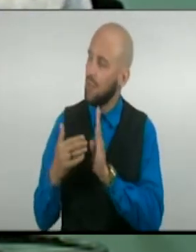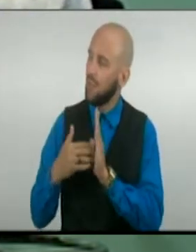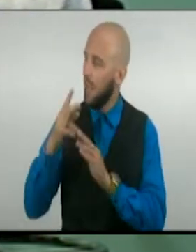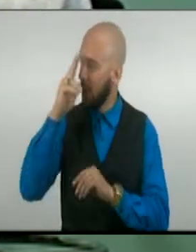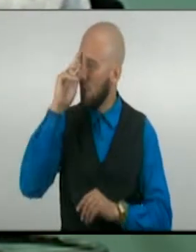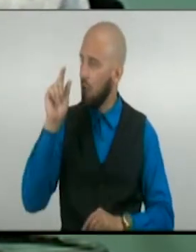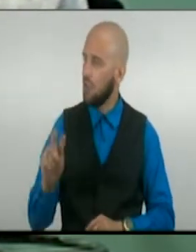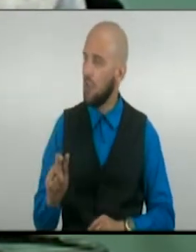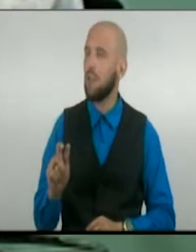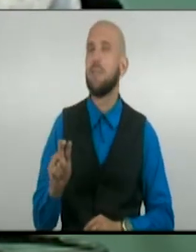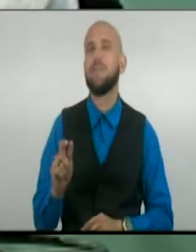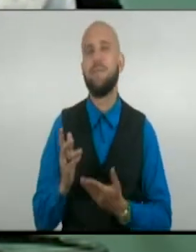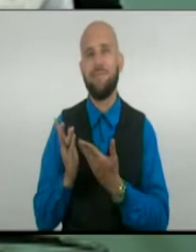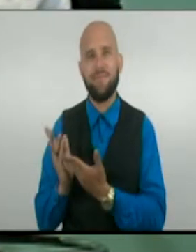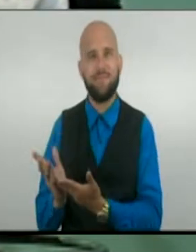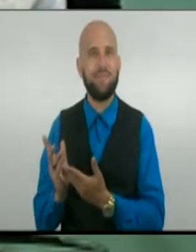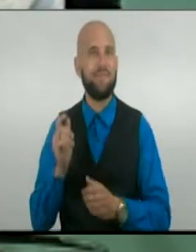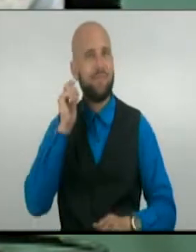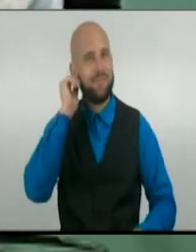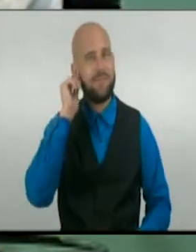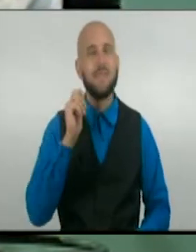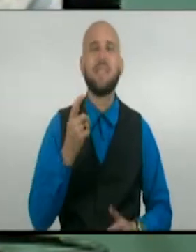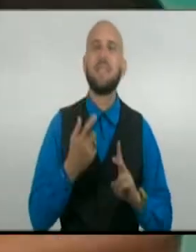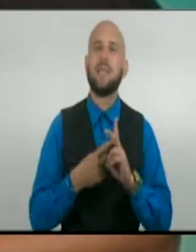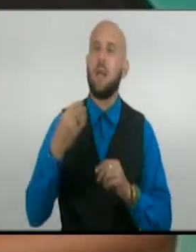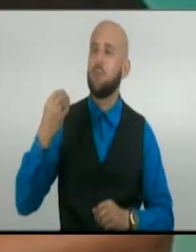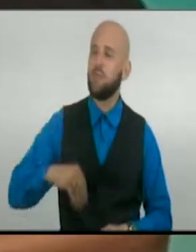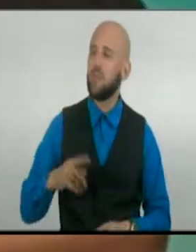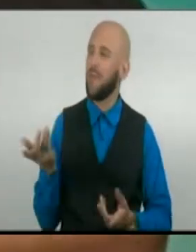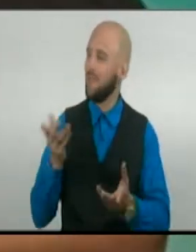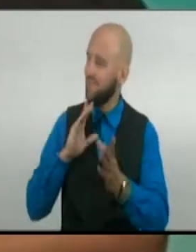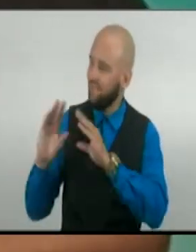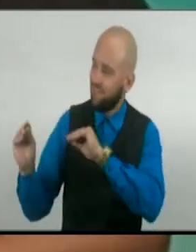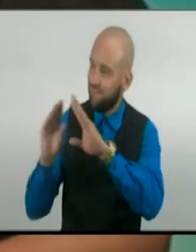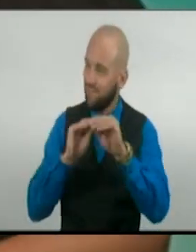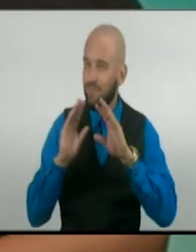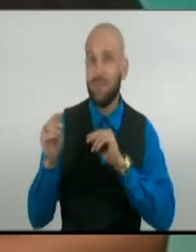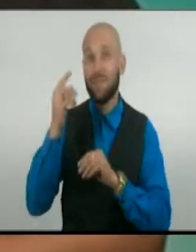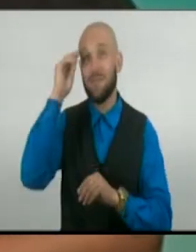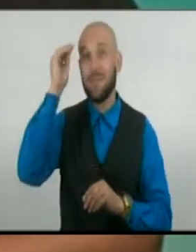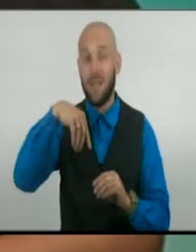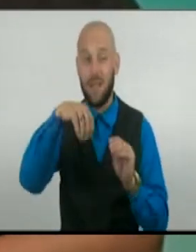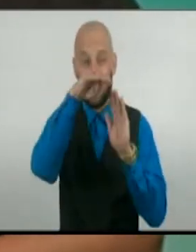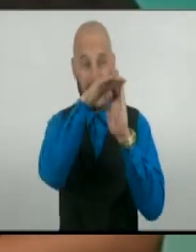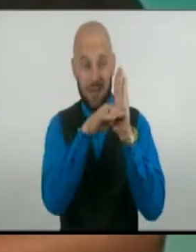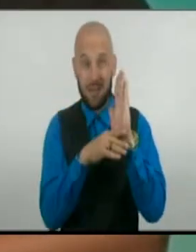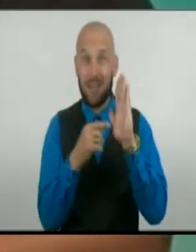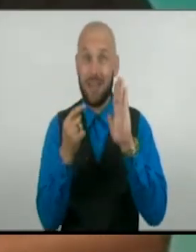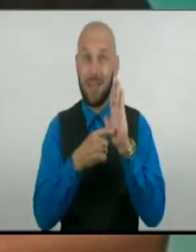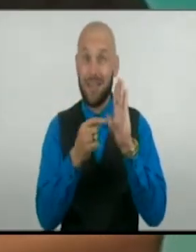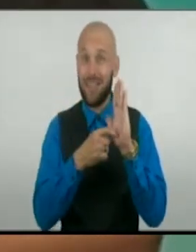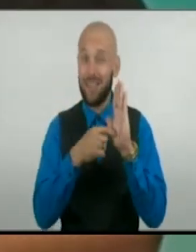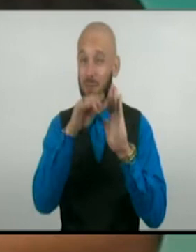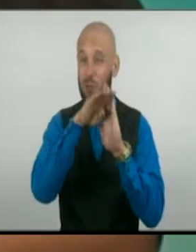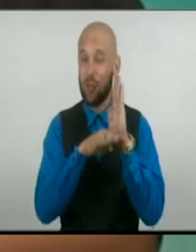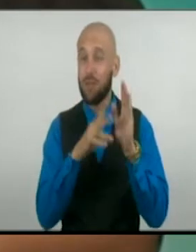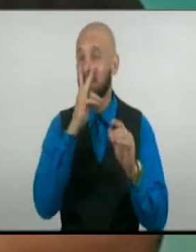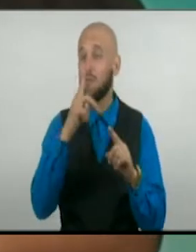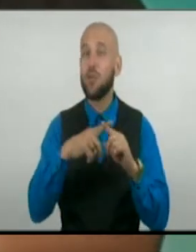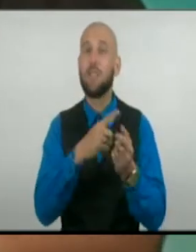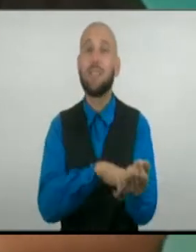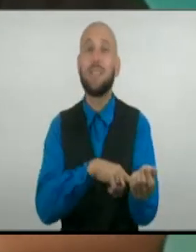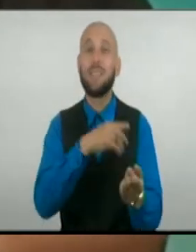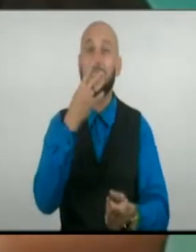céspedes otra oportunidad para conversar con ustedes sobre este programa tan importante del ministerio de salud